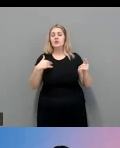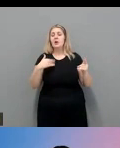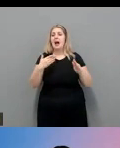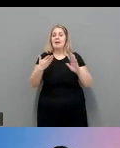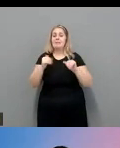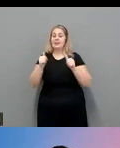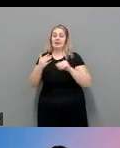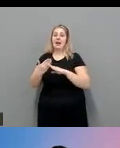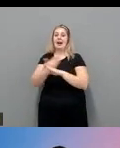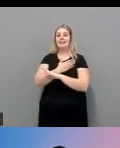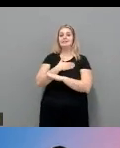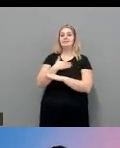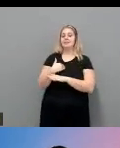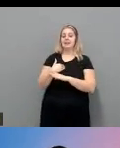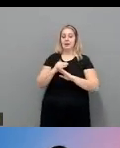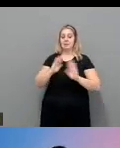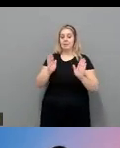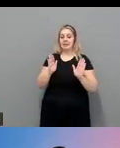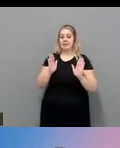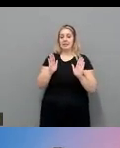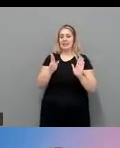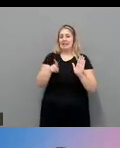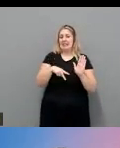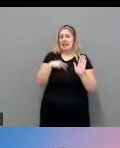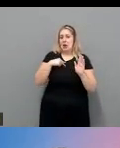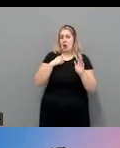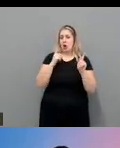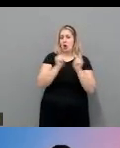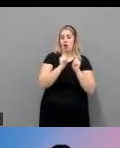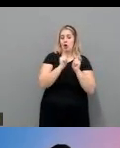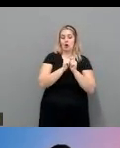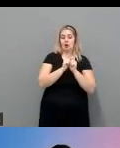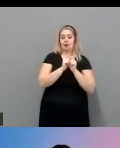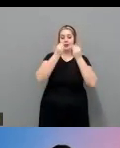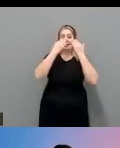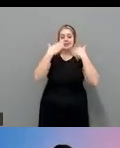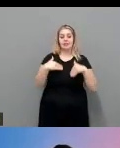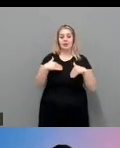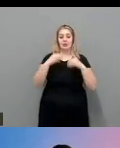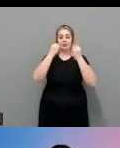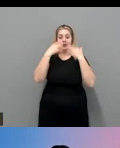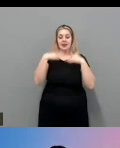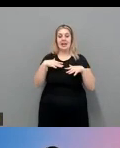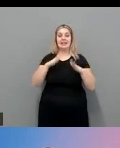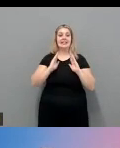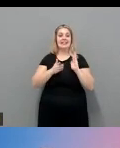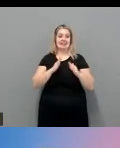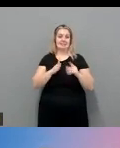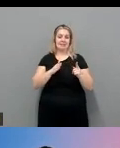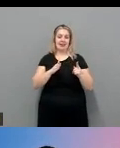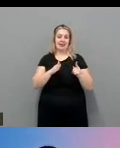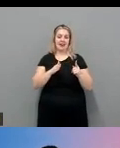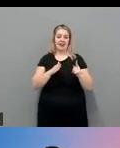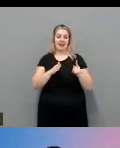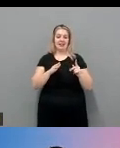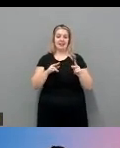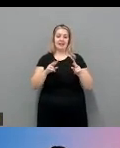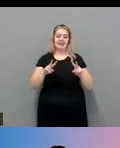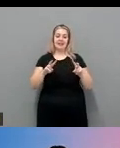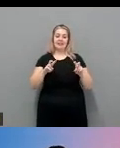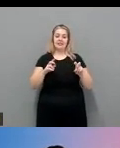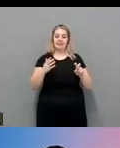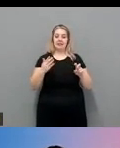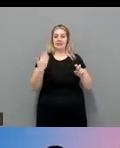simplemente pincelar un poquito la historia de esta disciplina que es bueno, pues